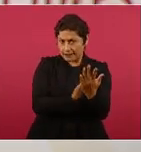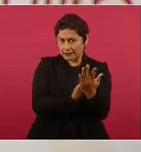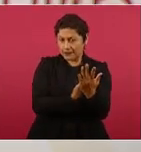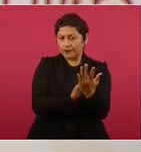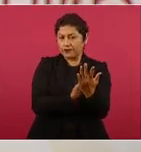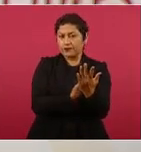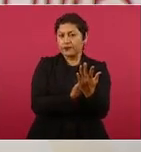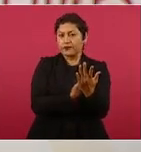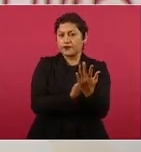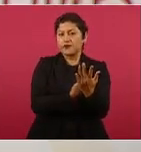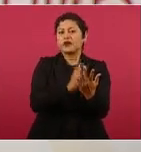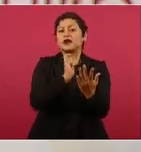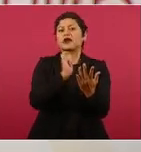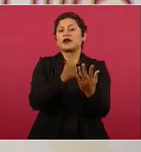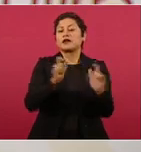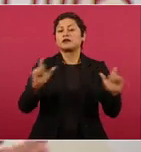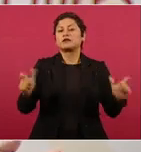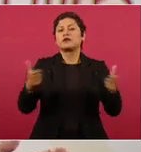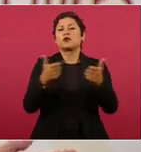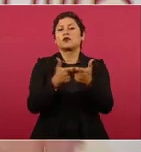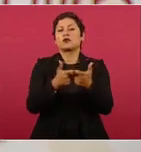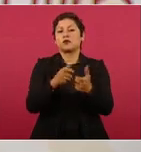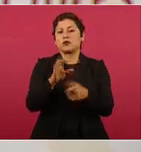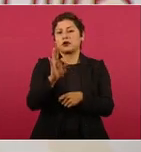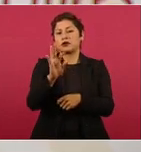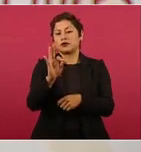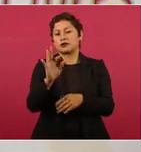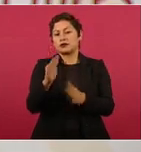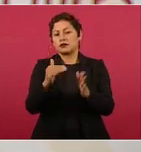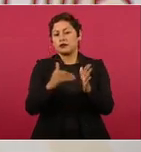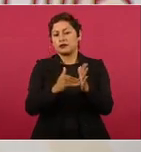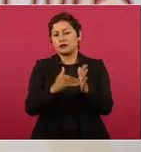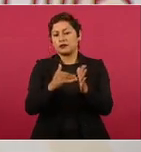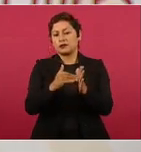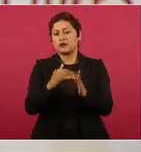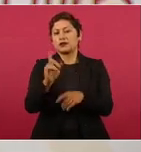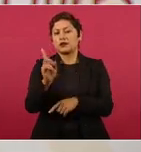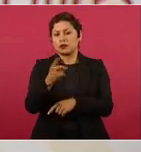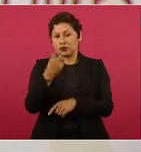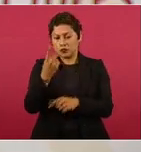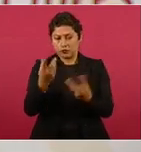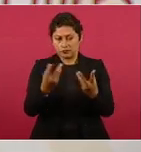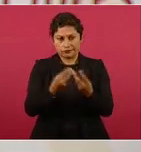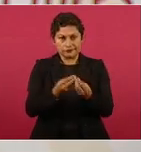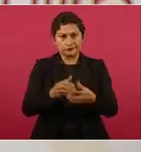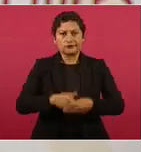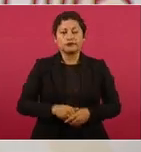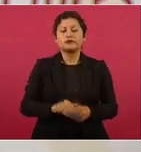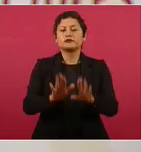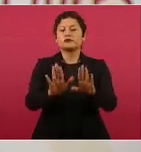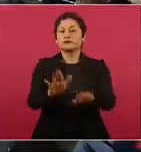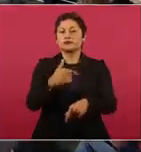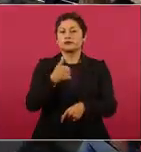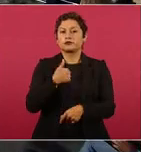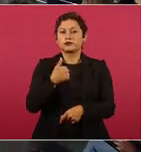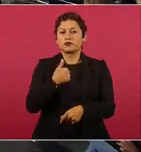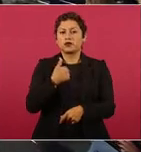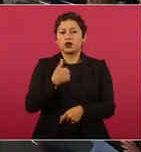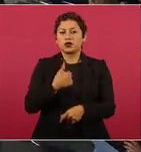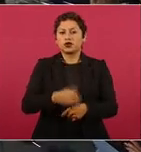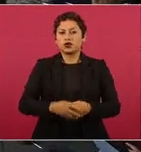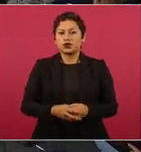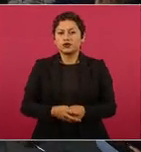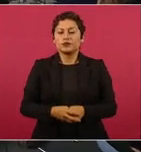millones de dólares entre este momento y el final de la administración. Ahora, para yo darle a conocer el listado tendría que